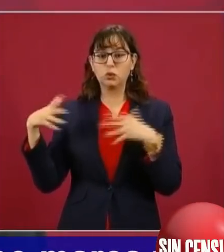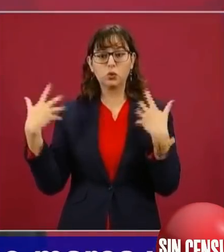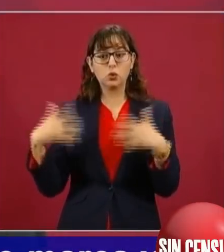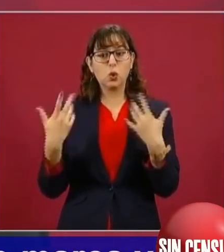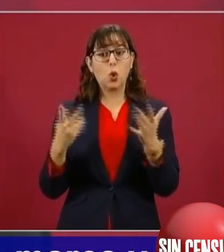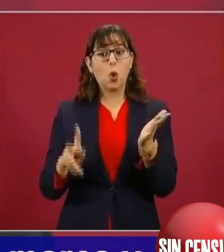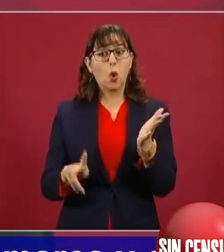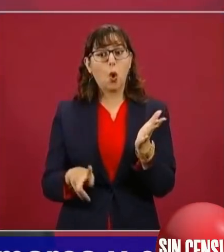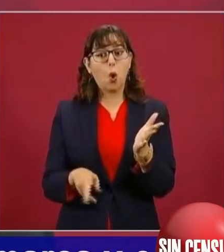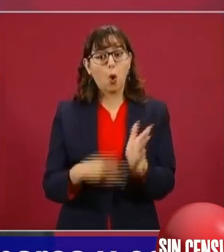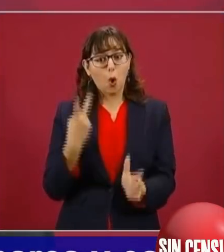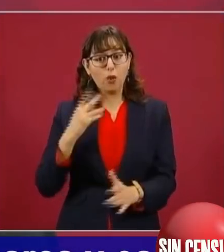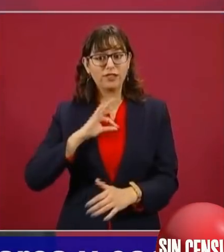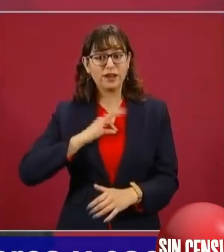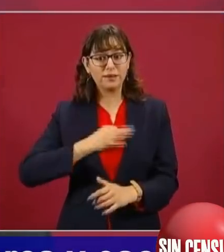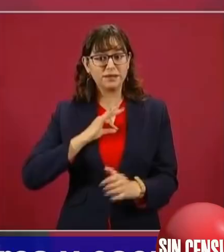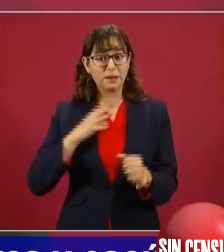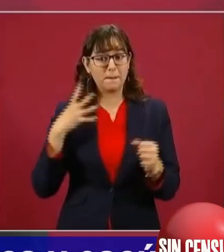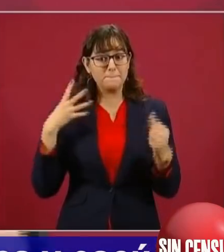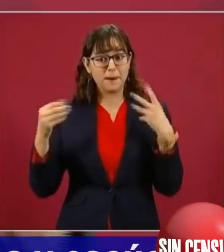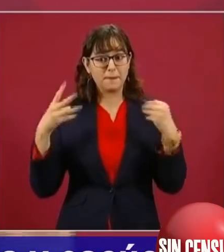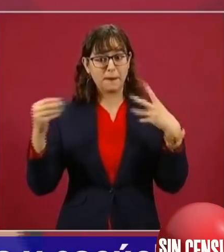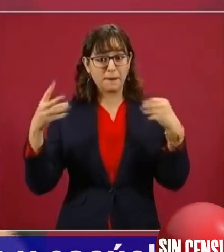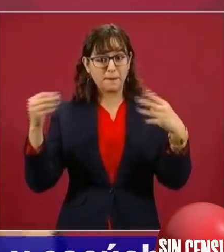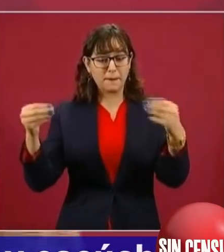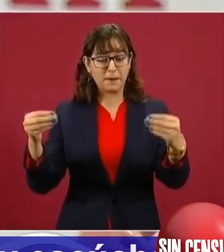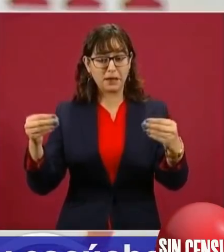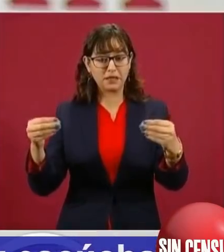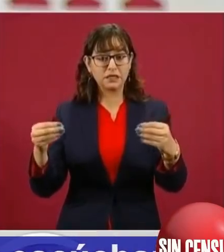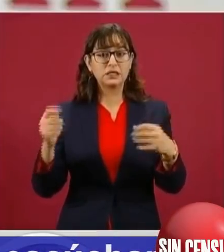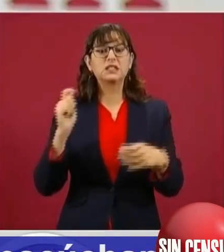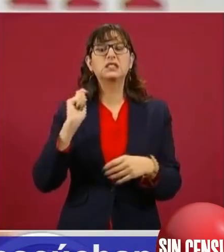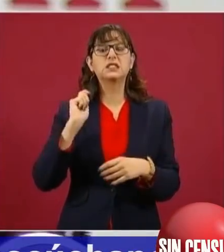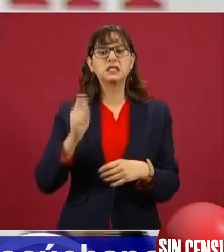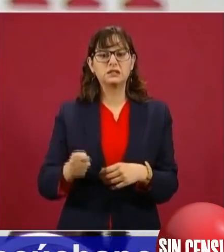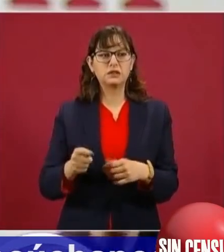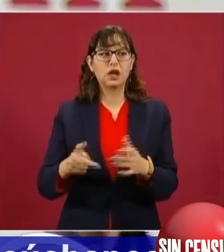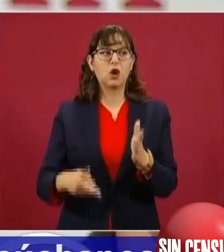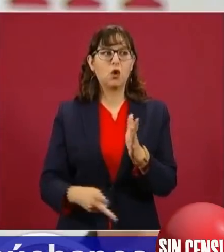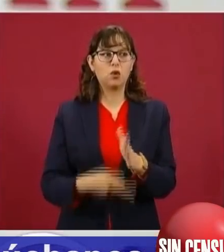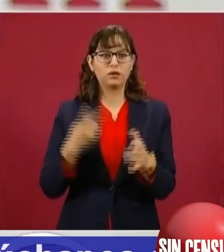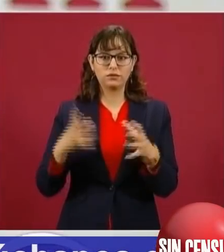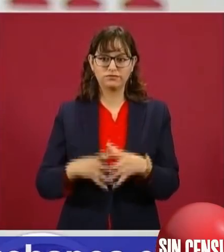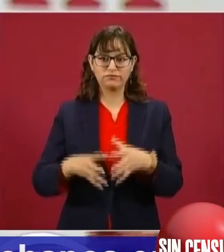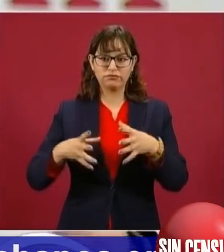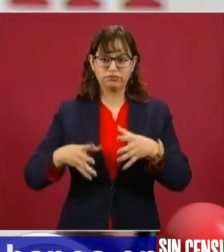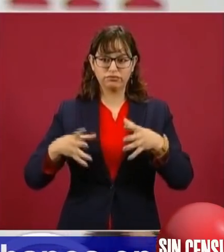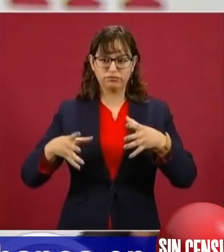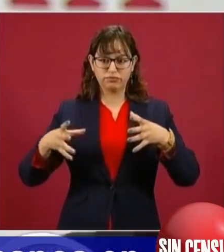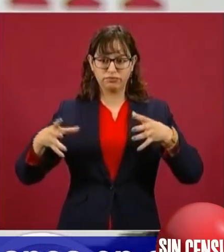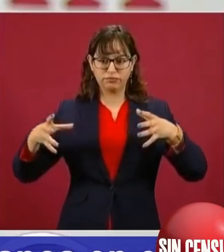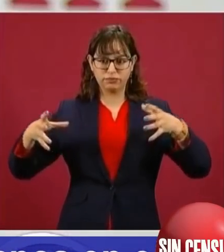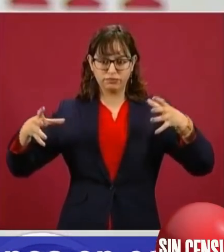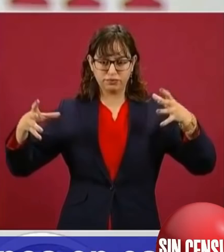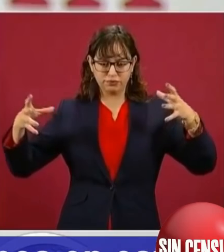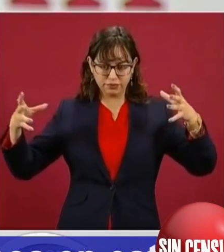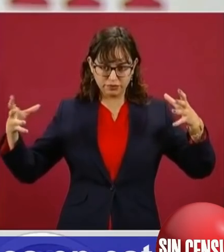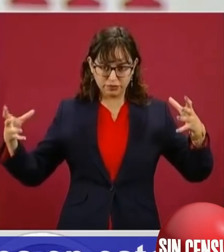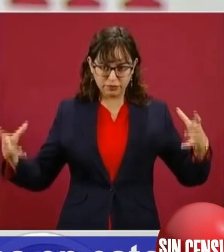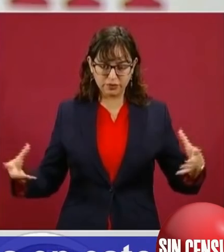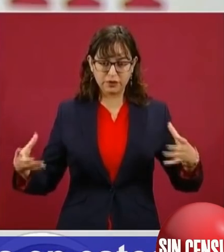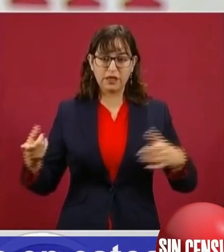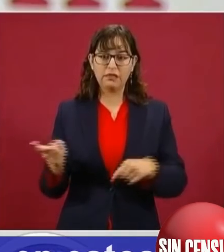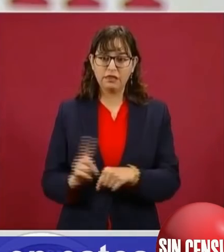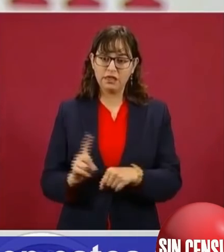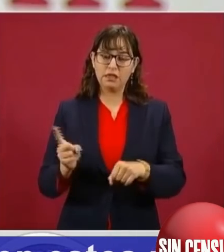rebrote. Rebrote quiere decir que regresa la intensidad epidémica, es decir, el número de contagios aumenta progresivamente